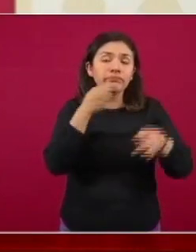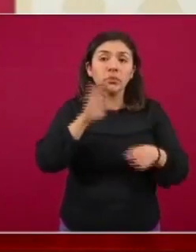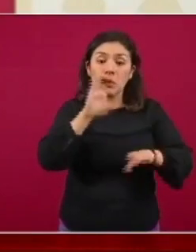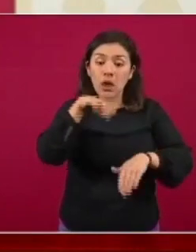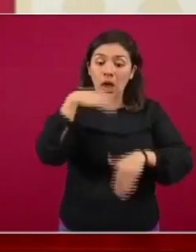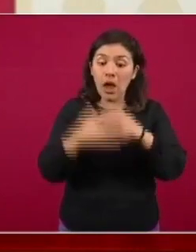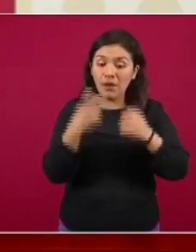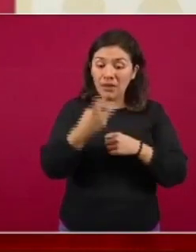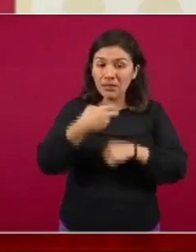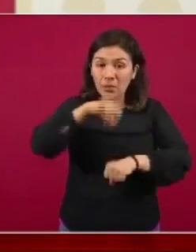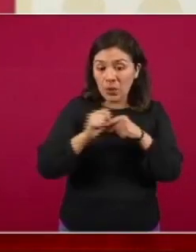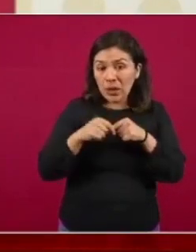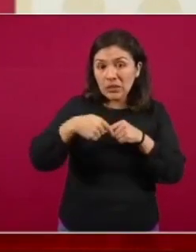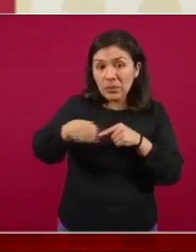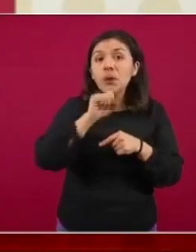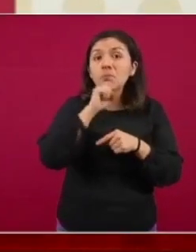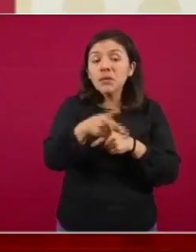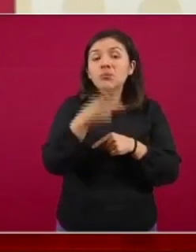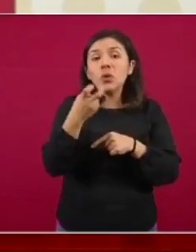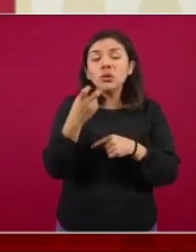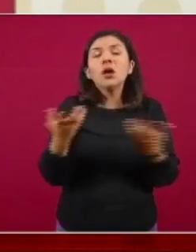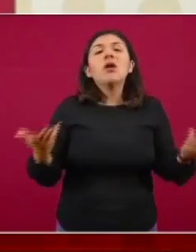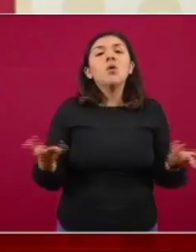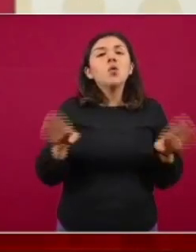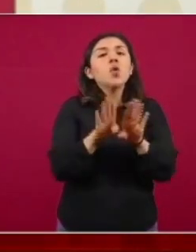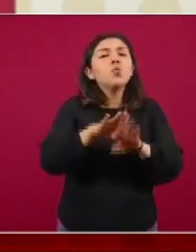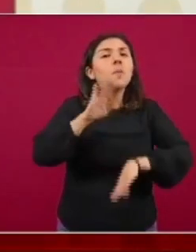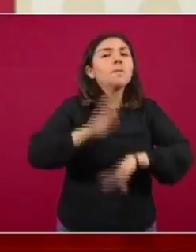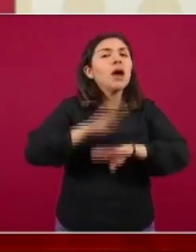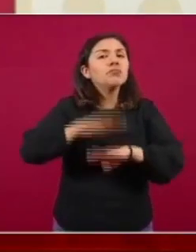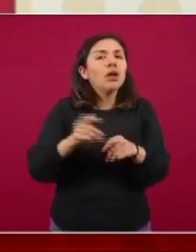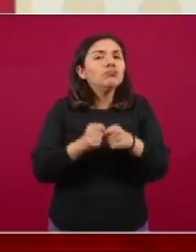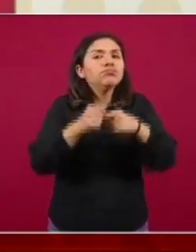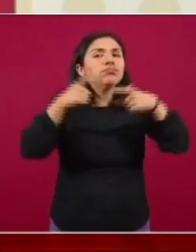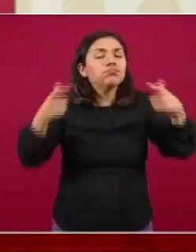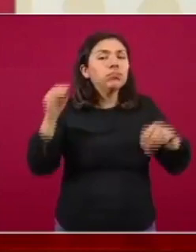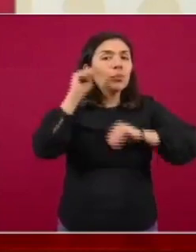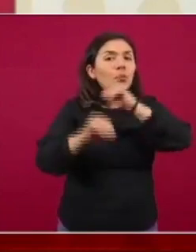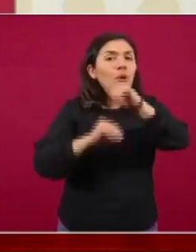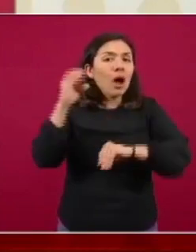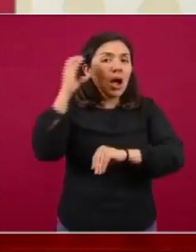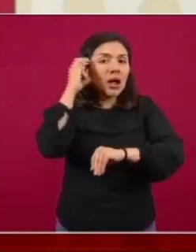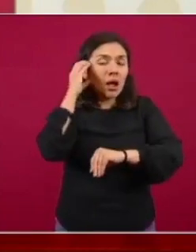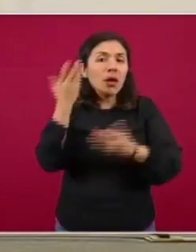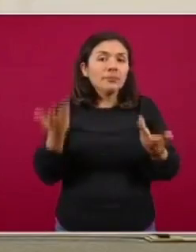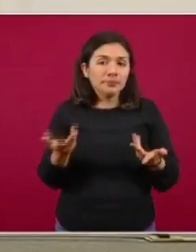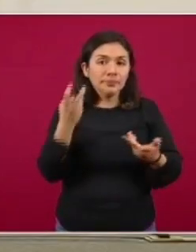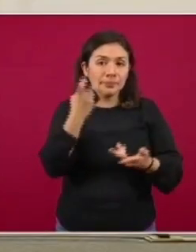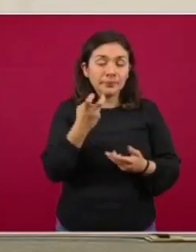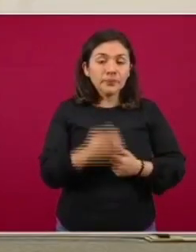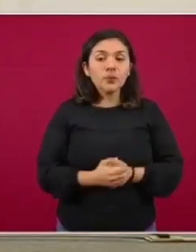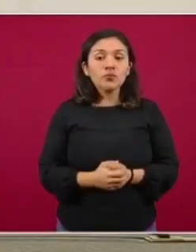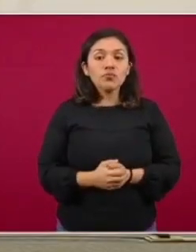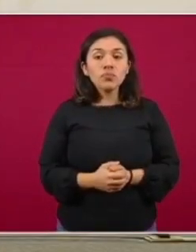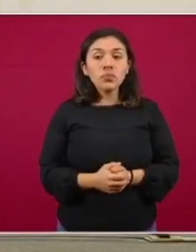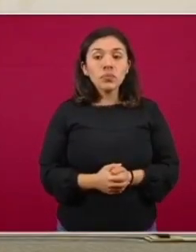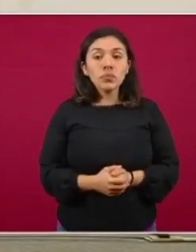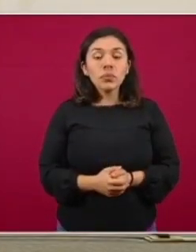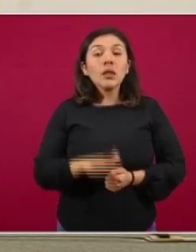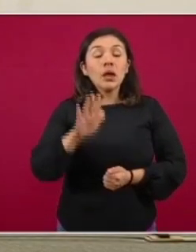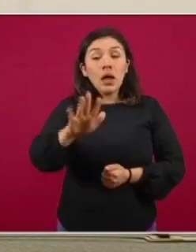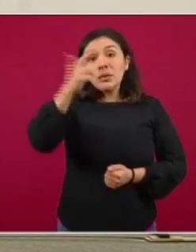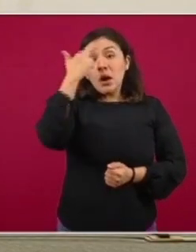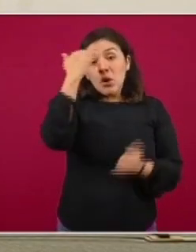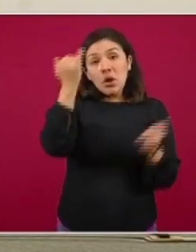finales de esta semana exactamente cómo va el incremento y seguramente vamos a ir incrementando semana con semana, ¿no? Ahora,